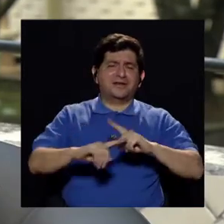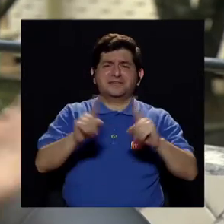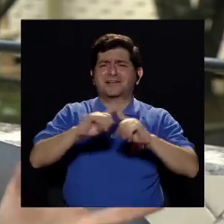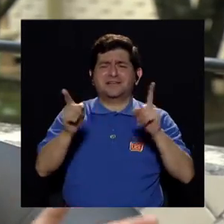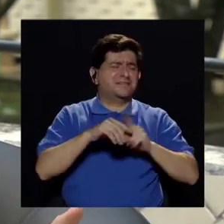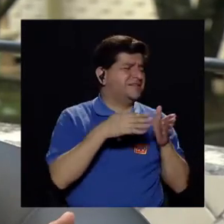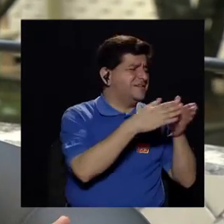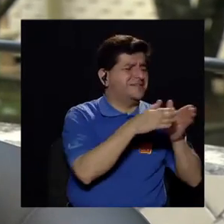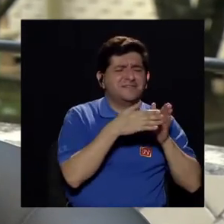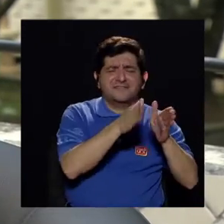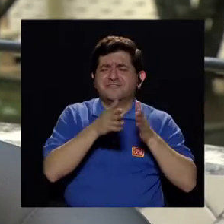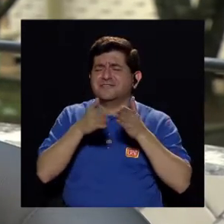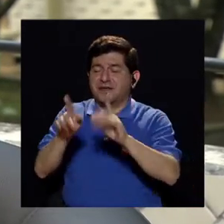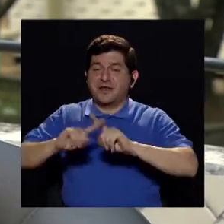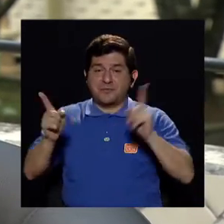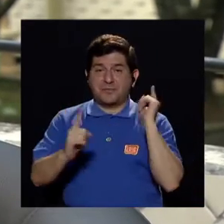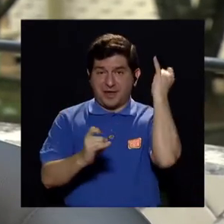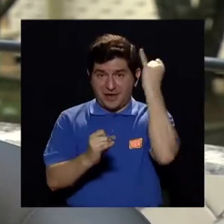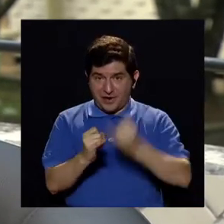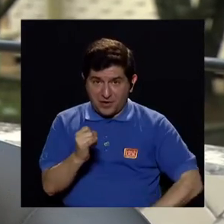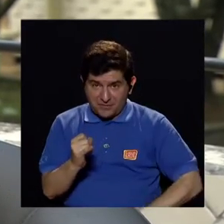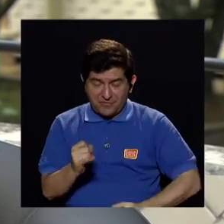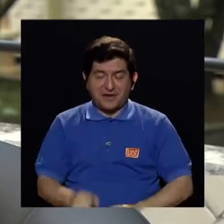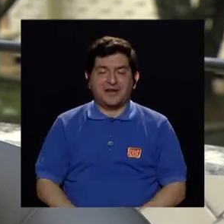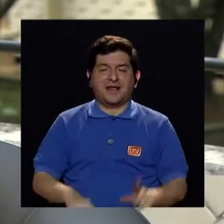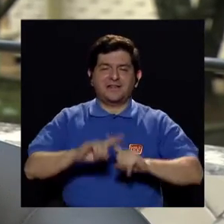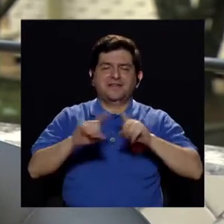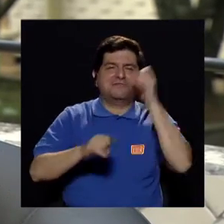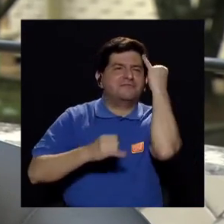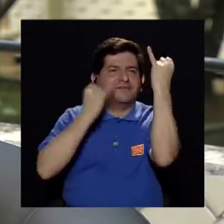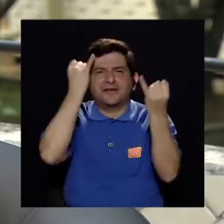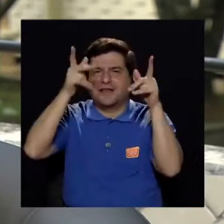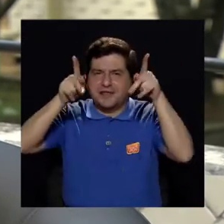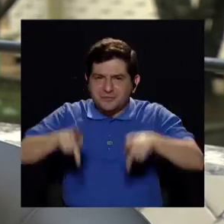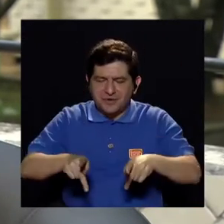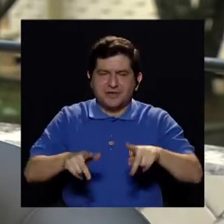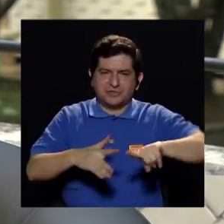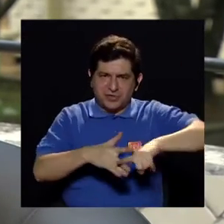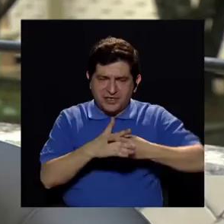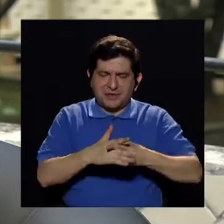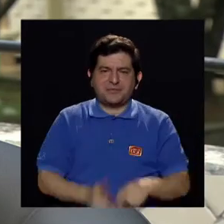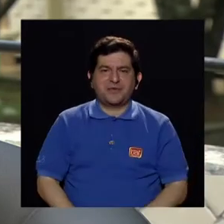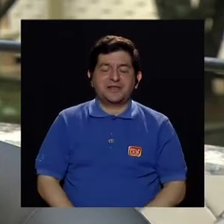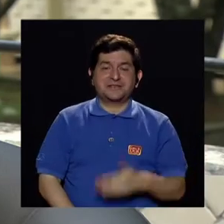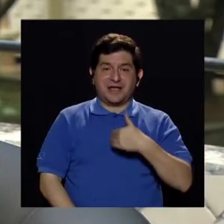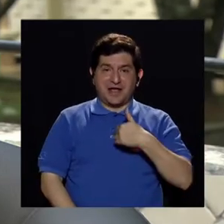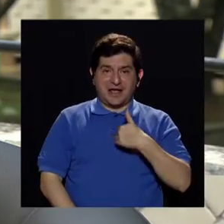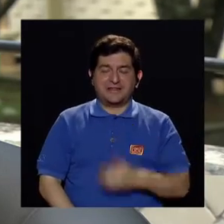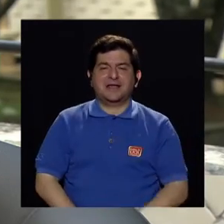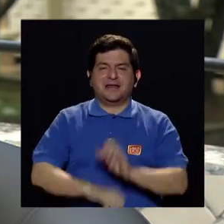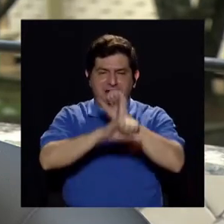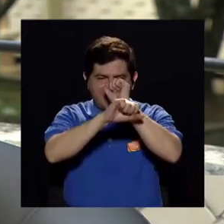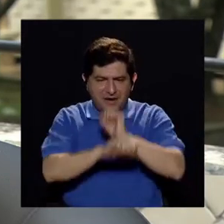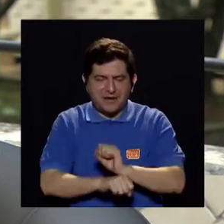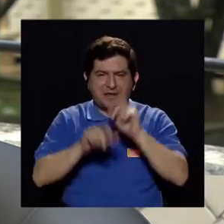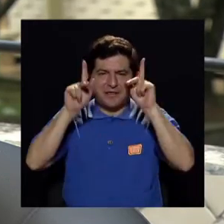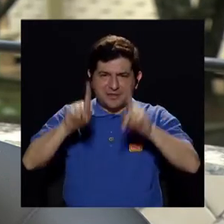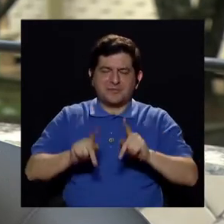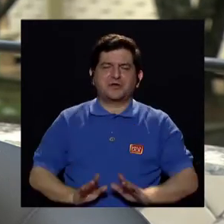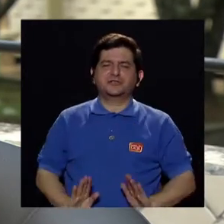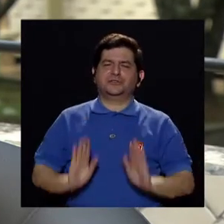Los caminos son distintos, pero al final doy un montón de tips para que las personas empiecen a crear rituales de